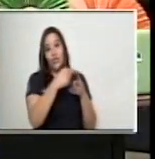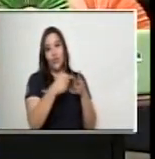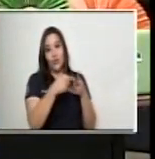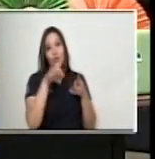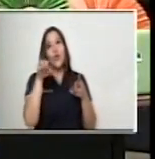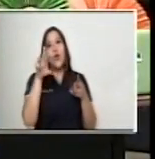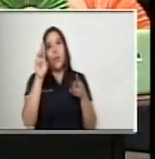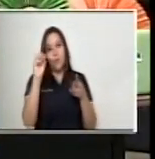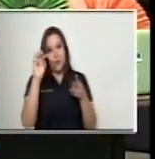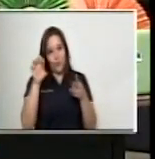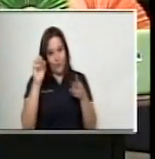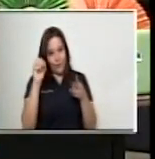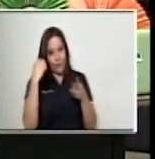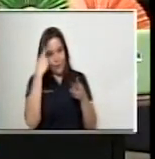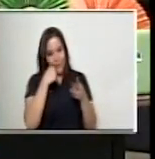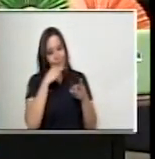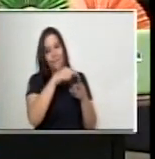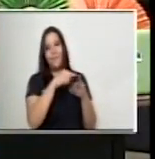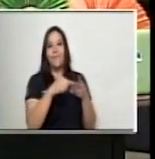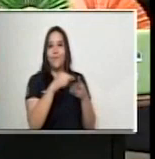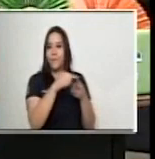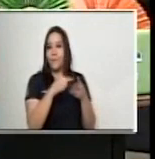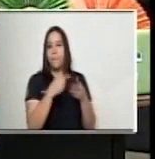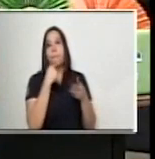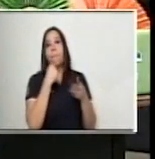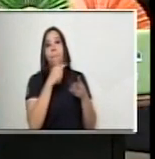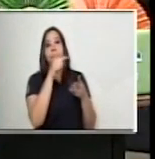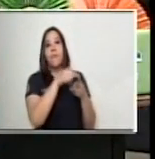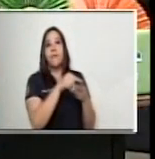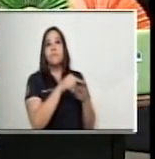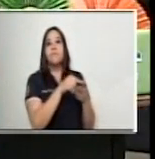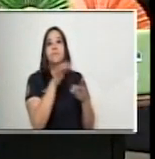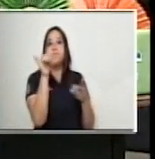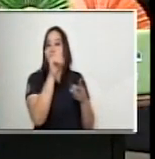símbolos, podemos, como nos lo dice nuestra